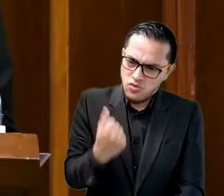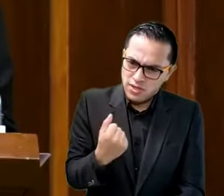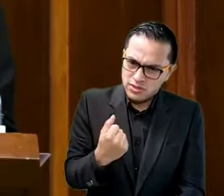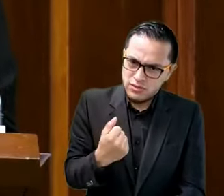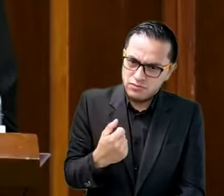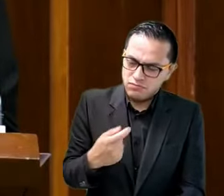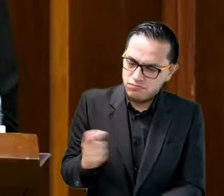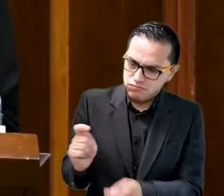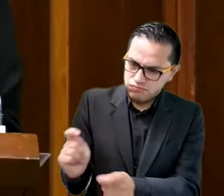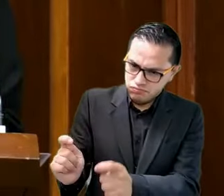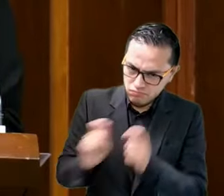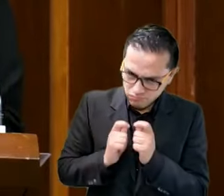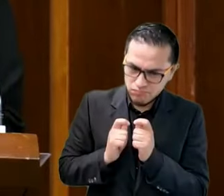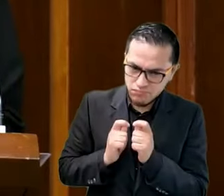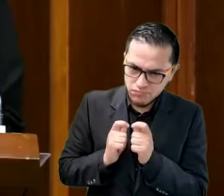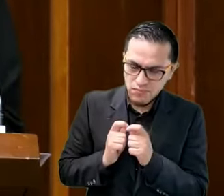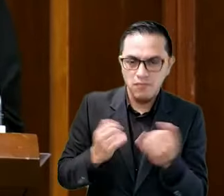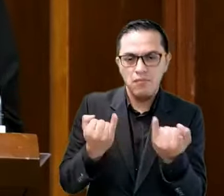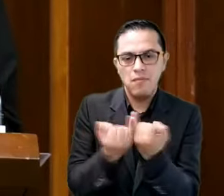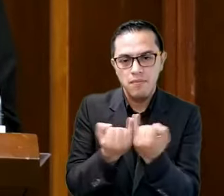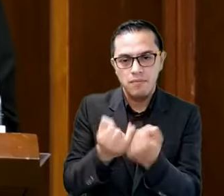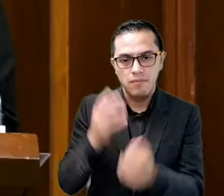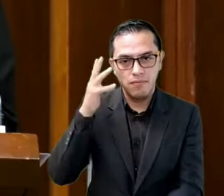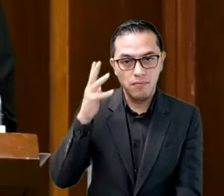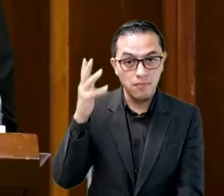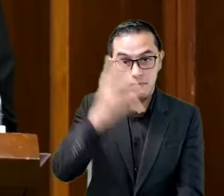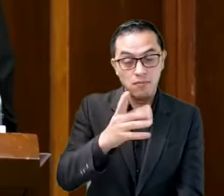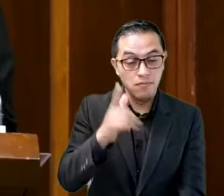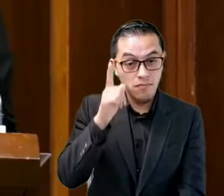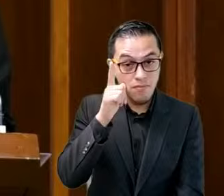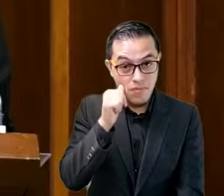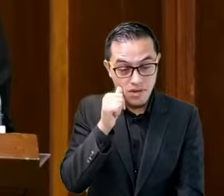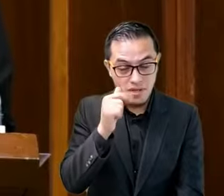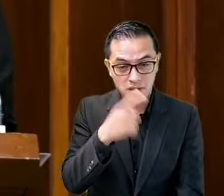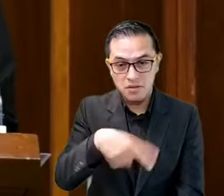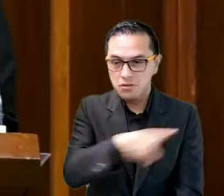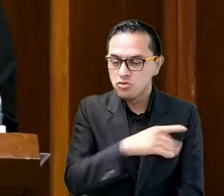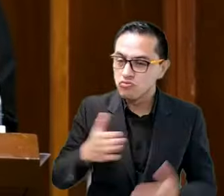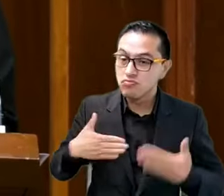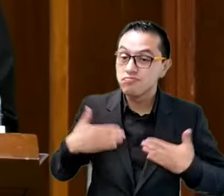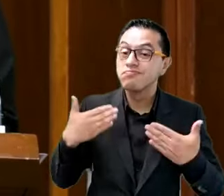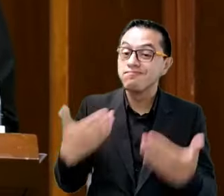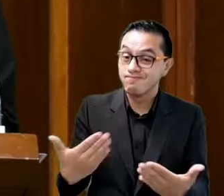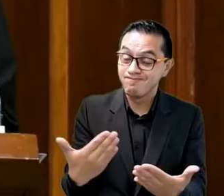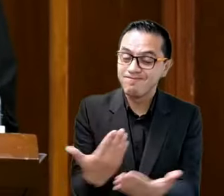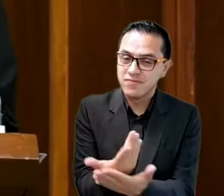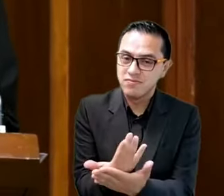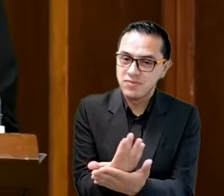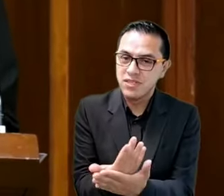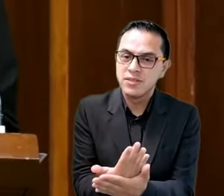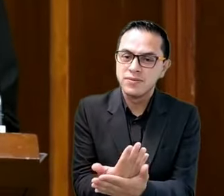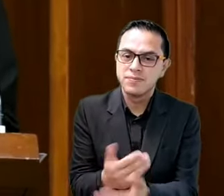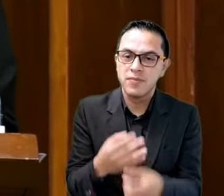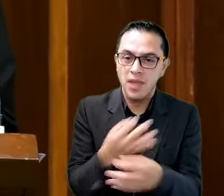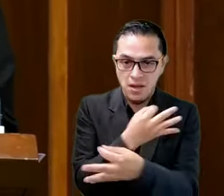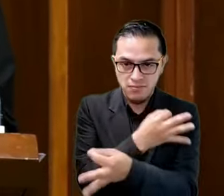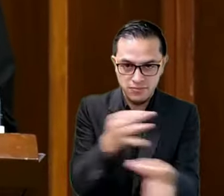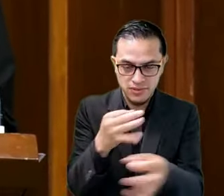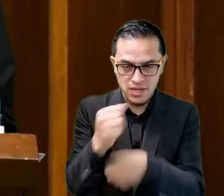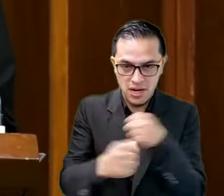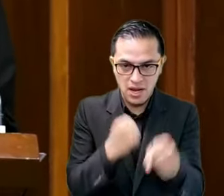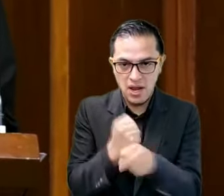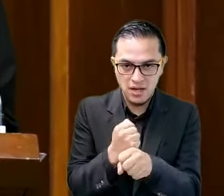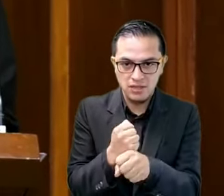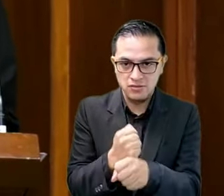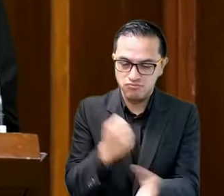y la esperanza del futuro de mañana declarar el 2025 como el año de ifigenia